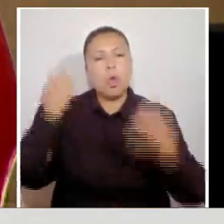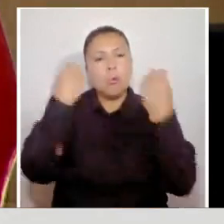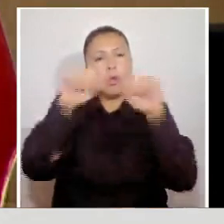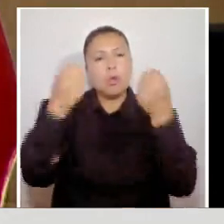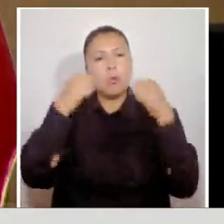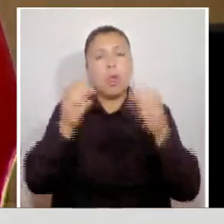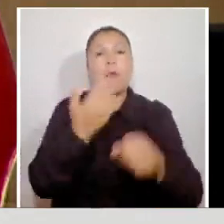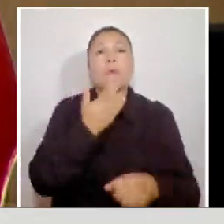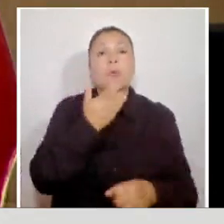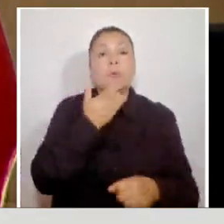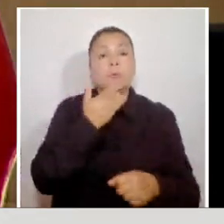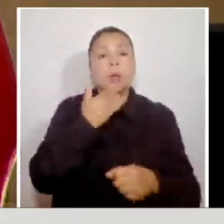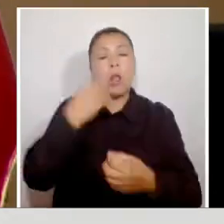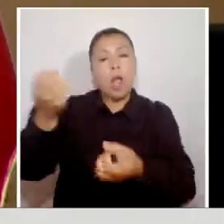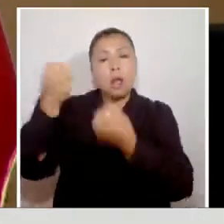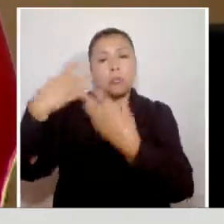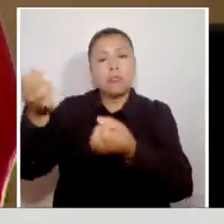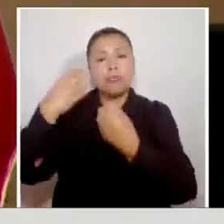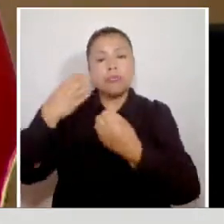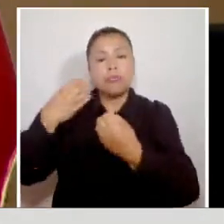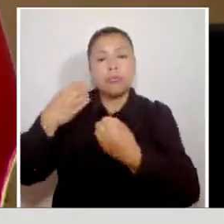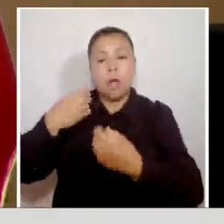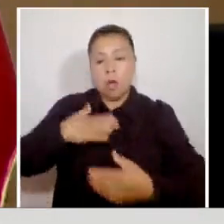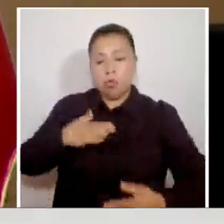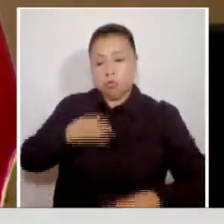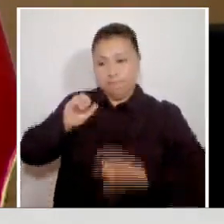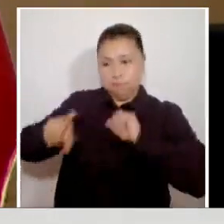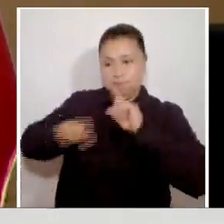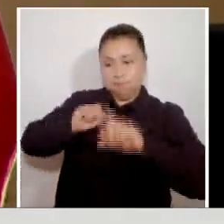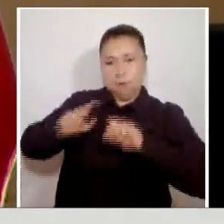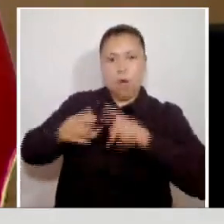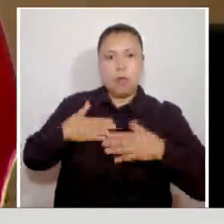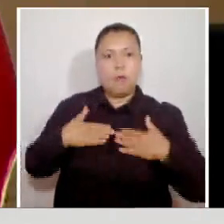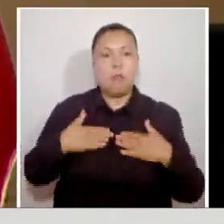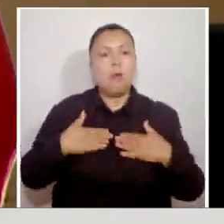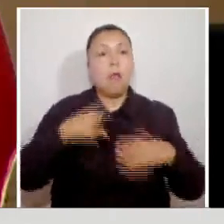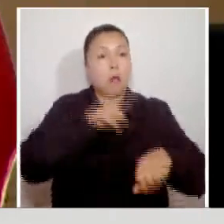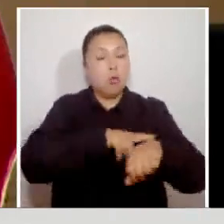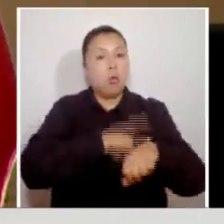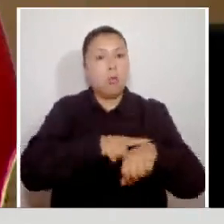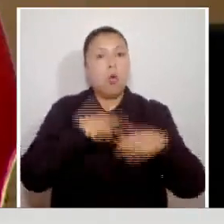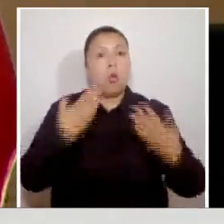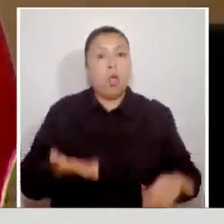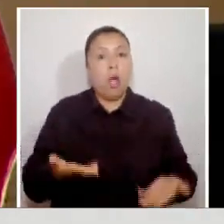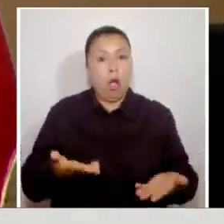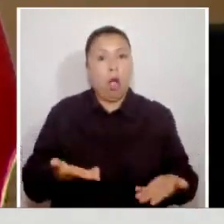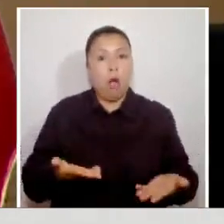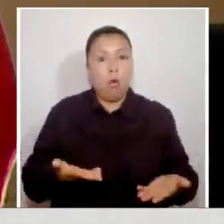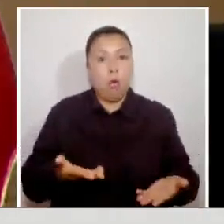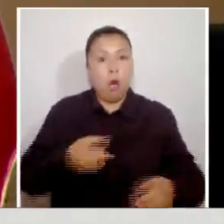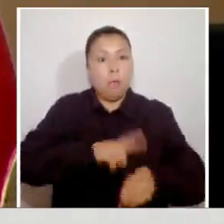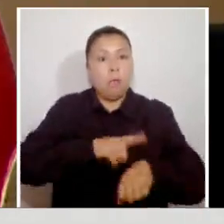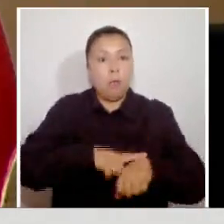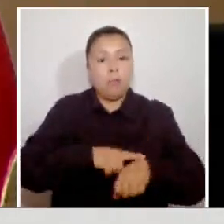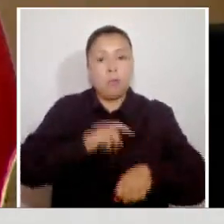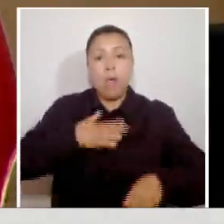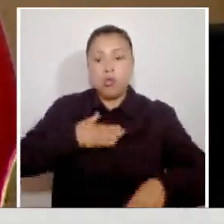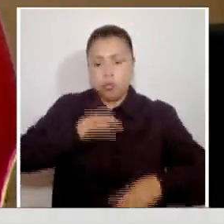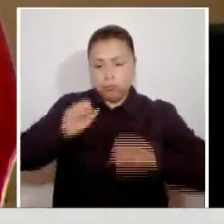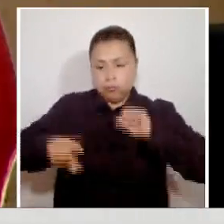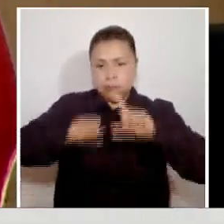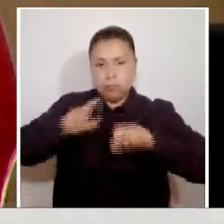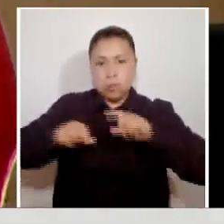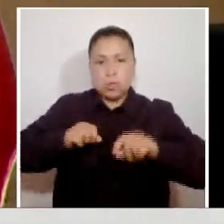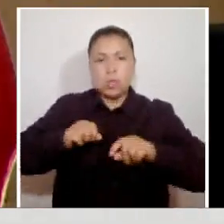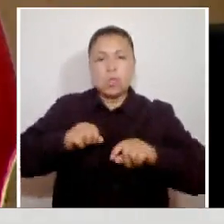enseña autodefensa y en un momento como el que tenemos ahora la autodefensa es